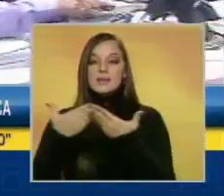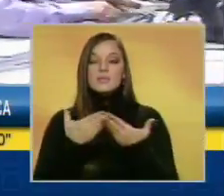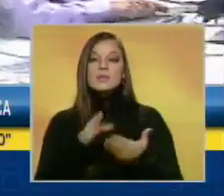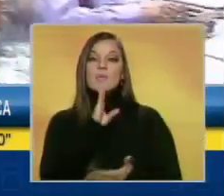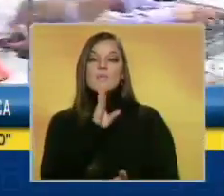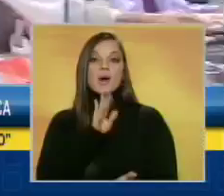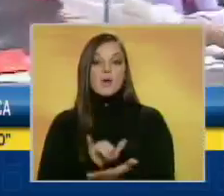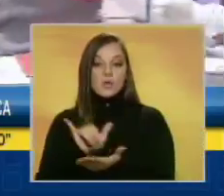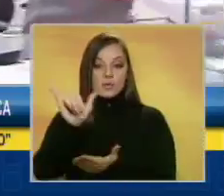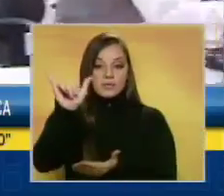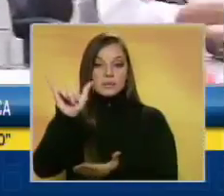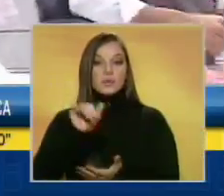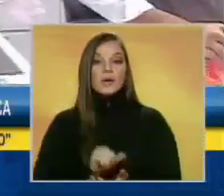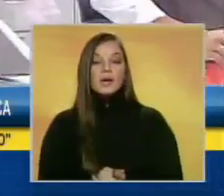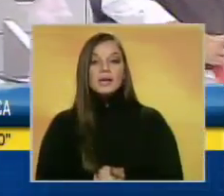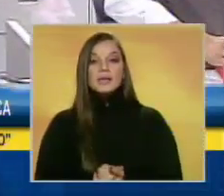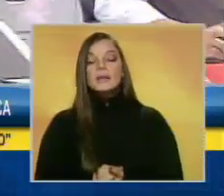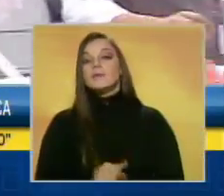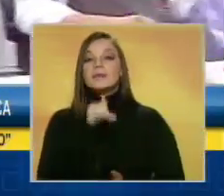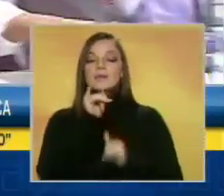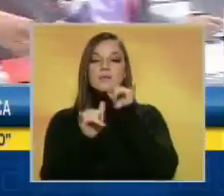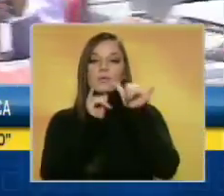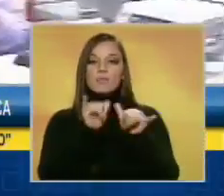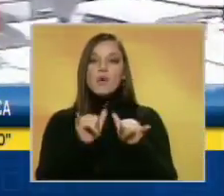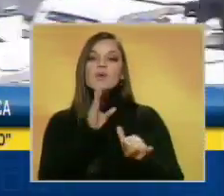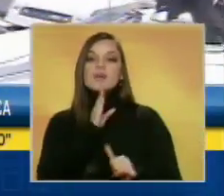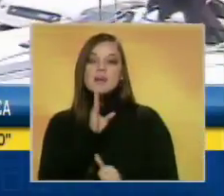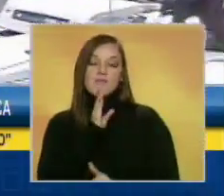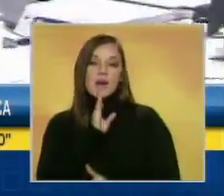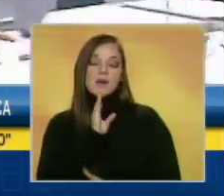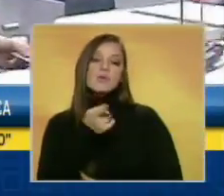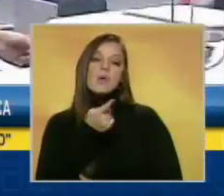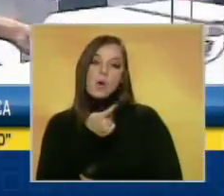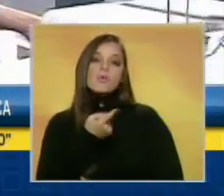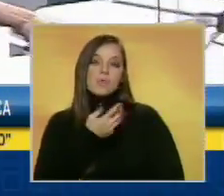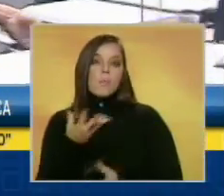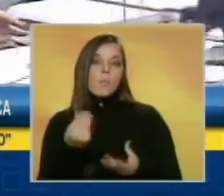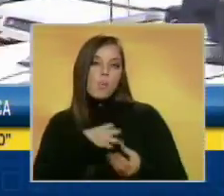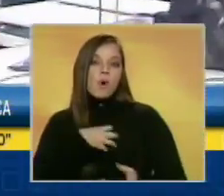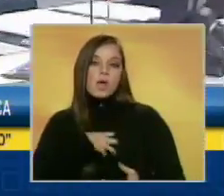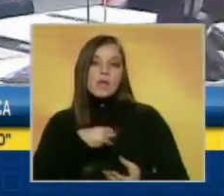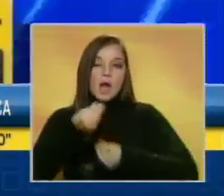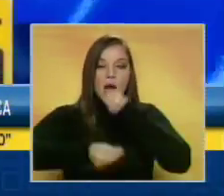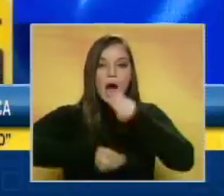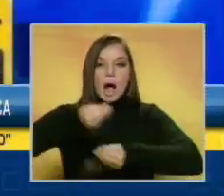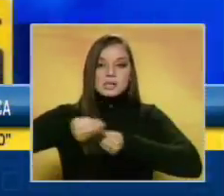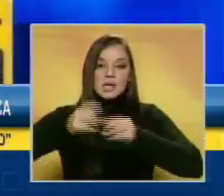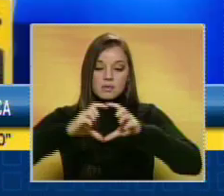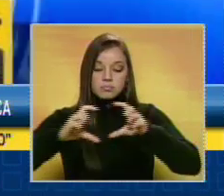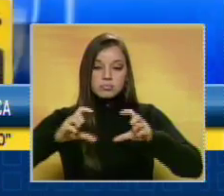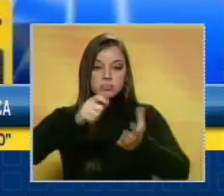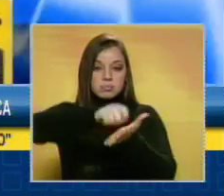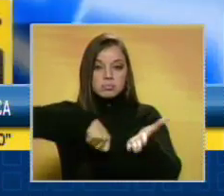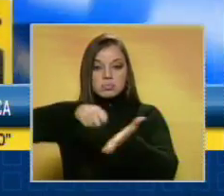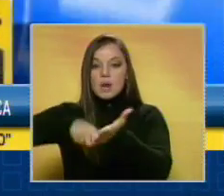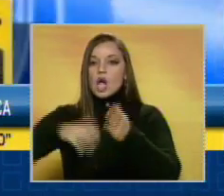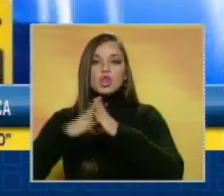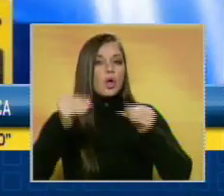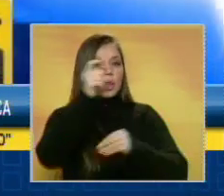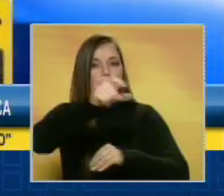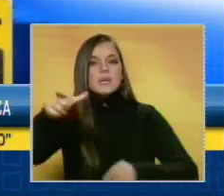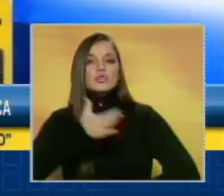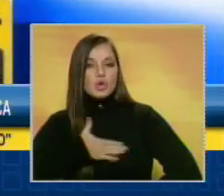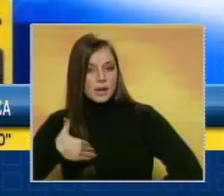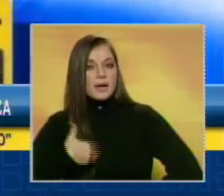Venezuela, Nicolás Tadiotis, informó que la entidad bancaria cuenta con el recurso técnico, material y humano para atender todas las